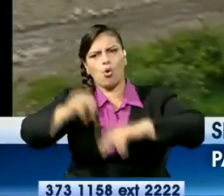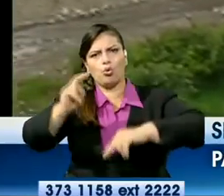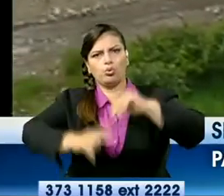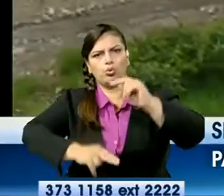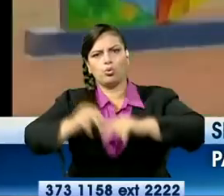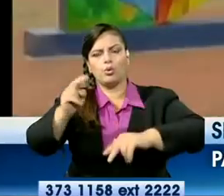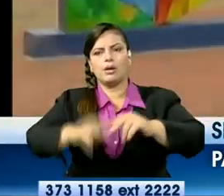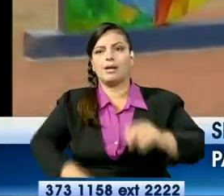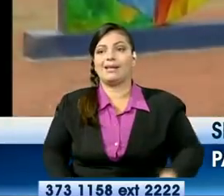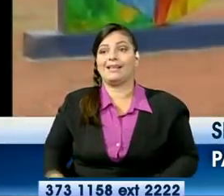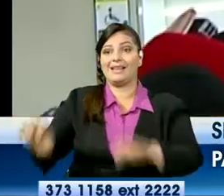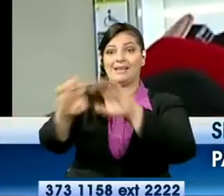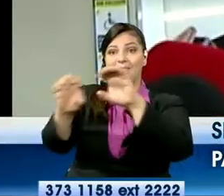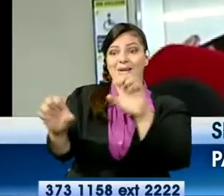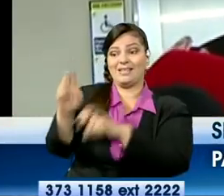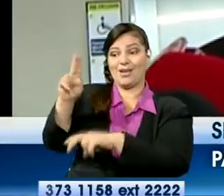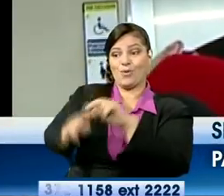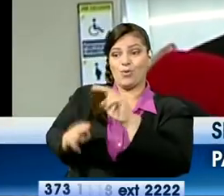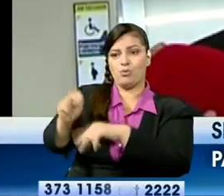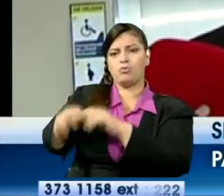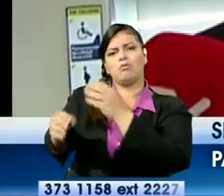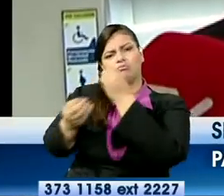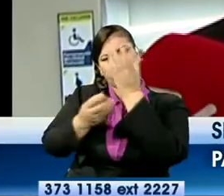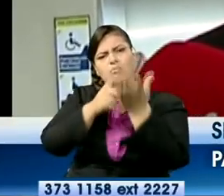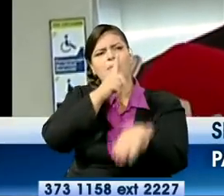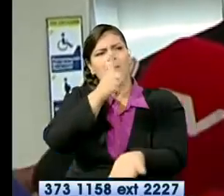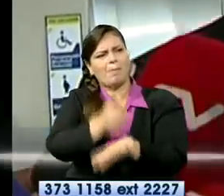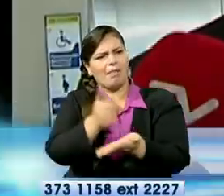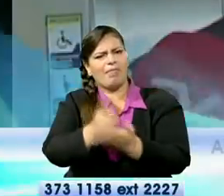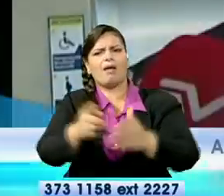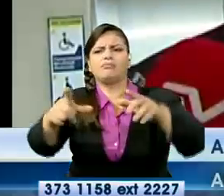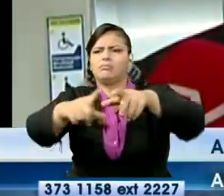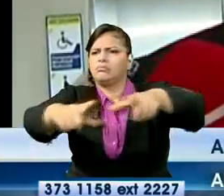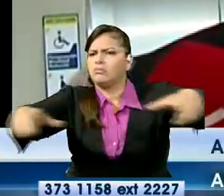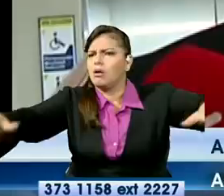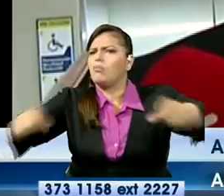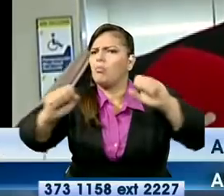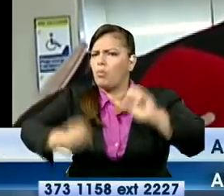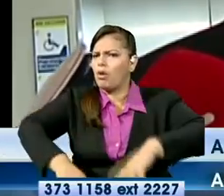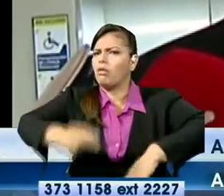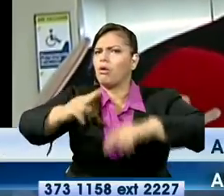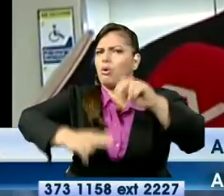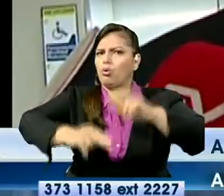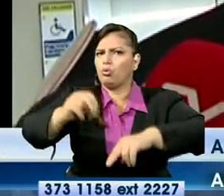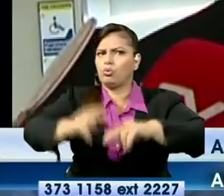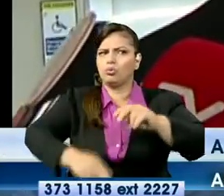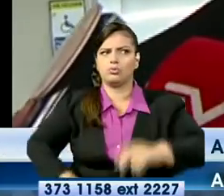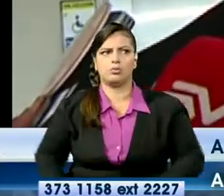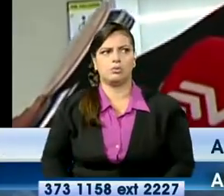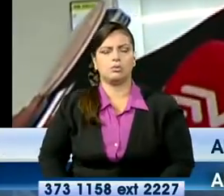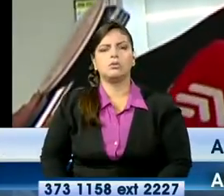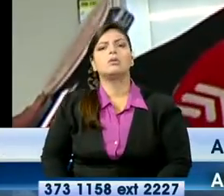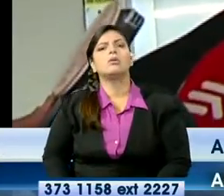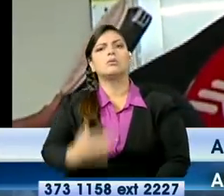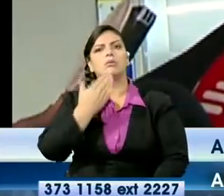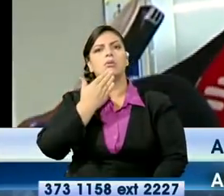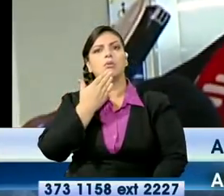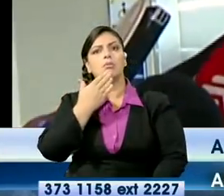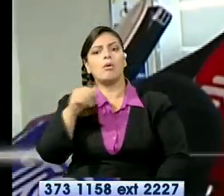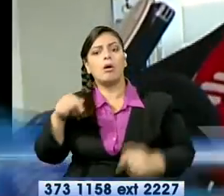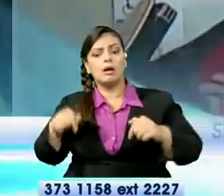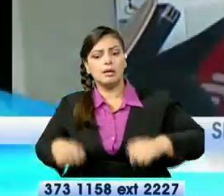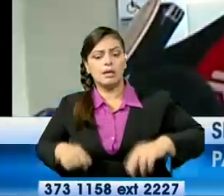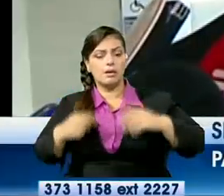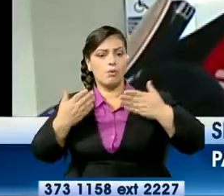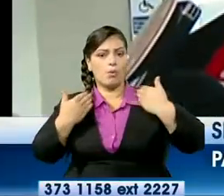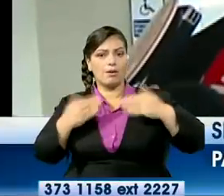expropiación. Y las acciones de expropiación son para bienestar colectivo. Y no es bienestar colectivo, nunca ha sido ni nunca será, el que leen a